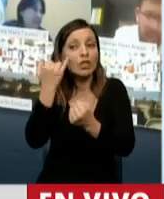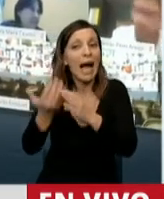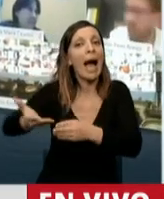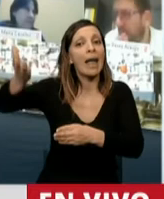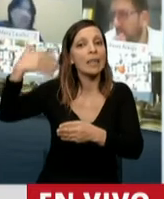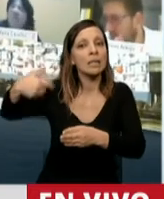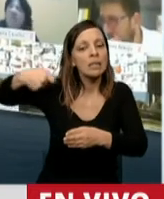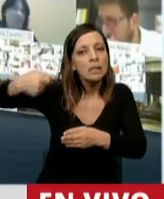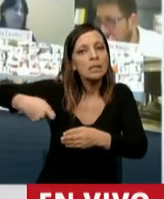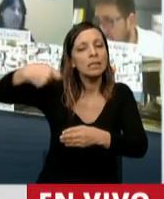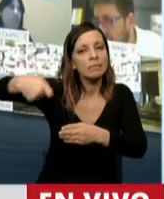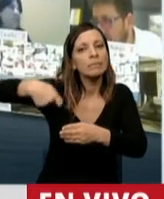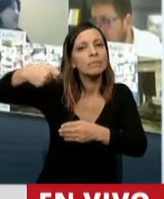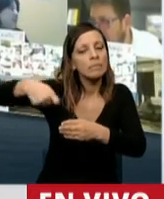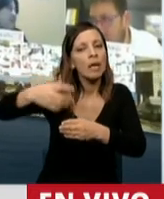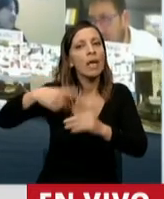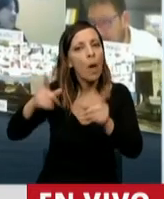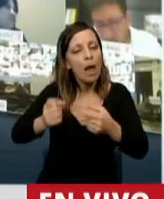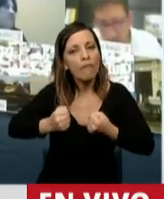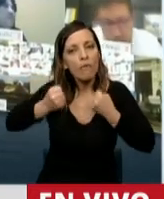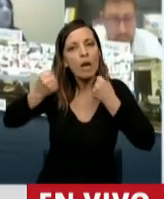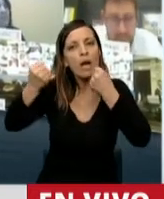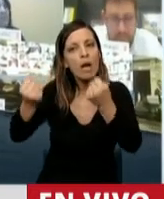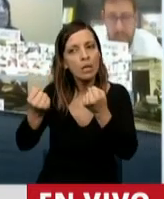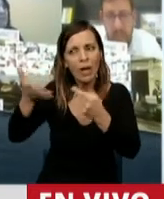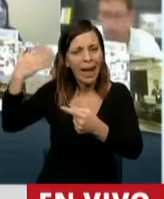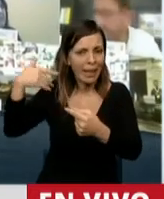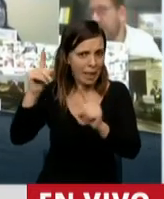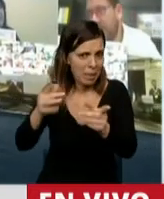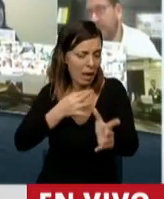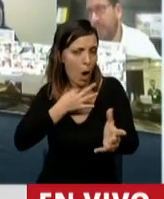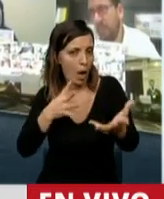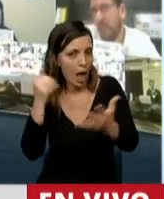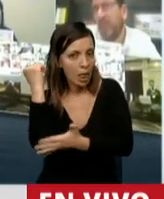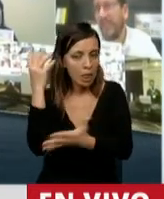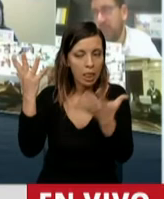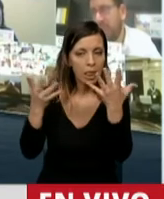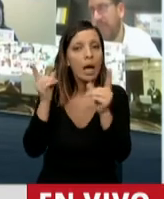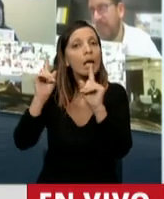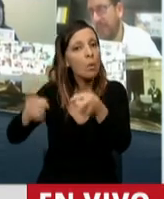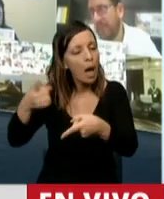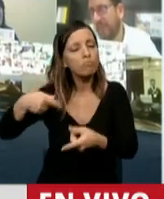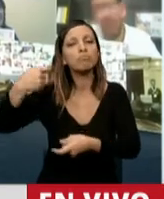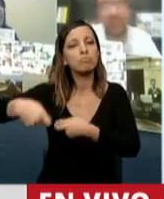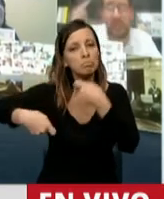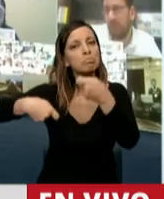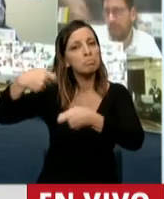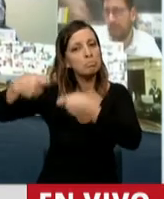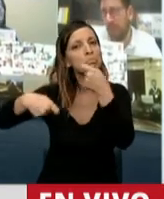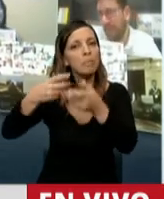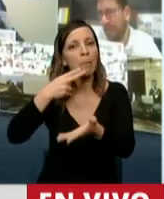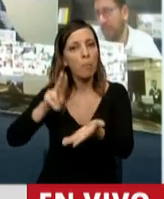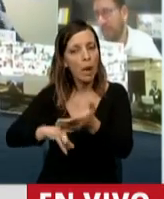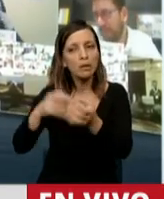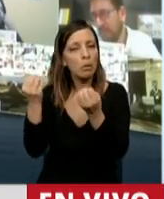de los últimos tiempos que con un gran esfuerzo y aún a pesar de las crisis que estamos viviendo, cumplieron con el pago de sus